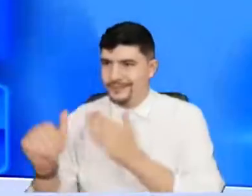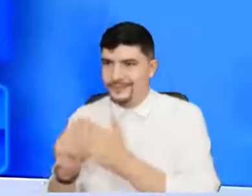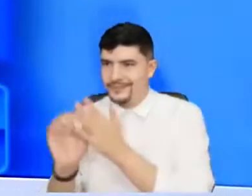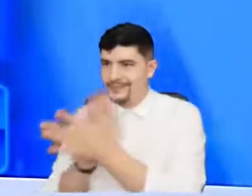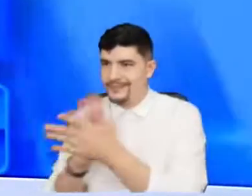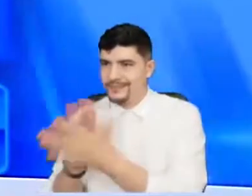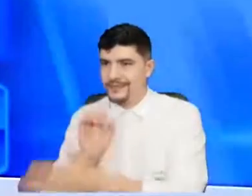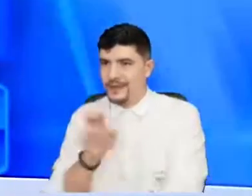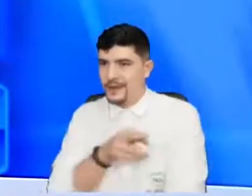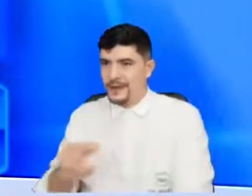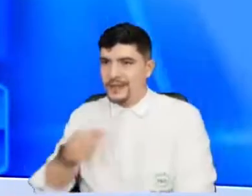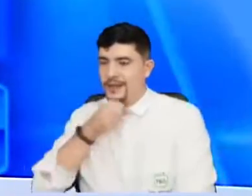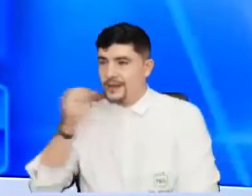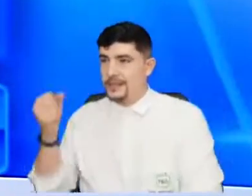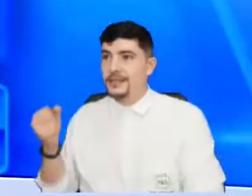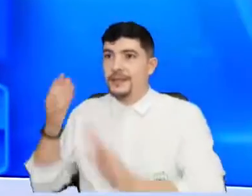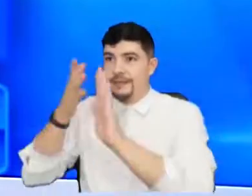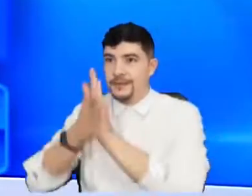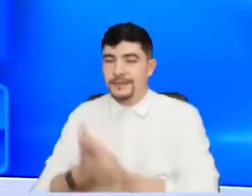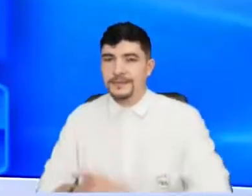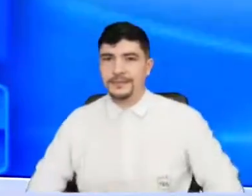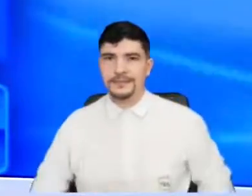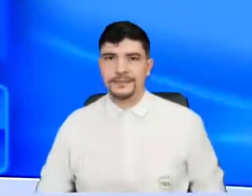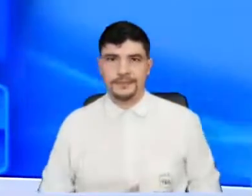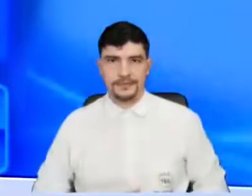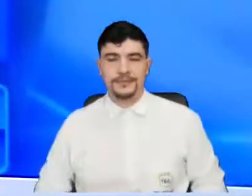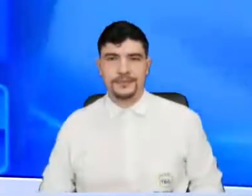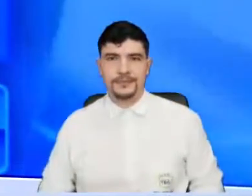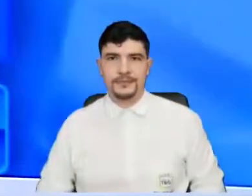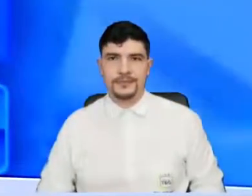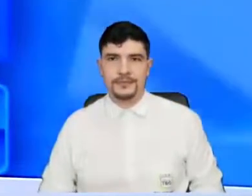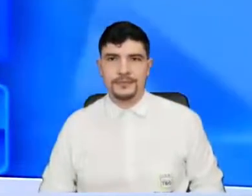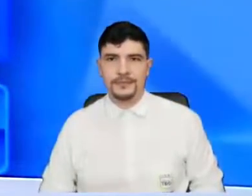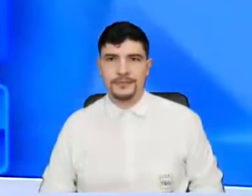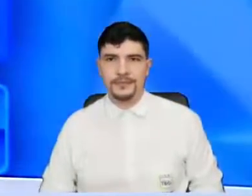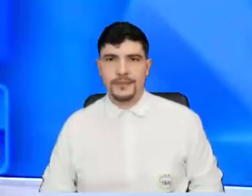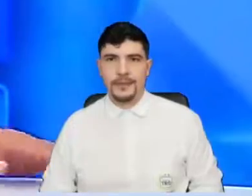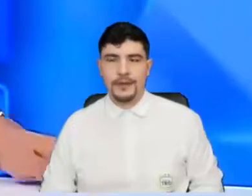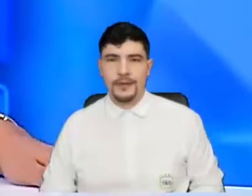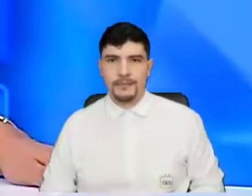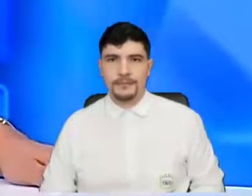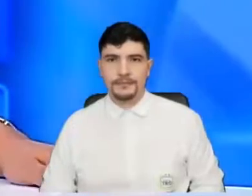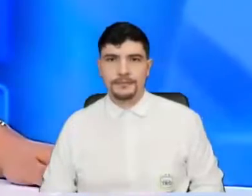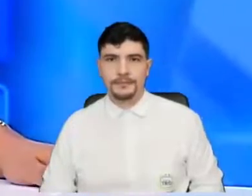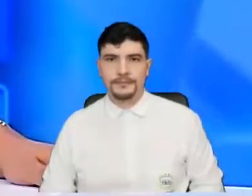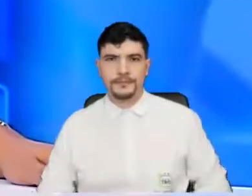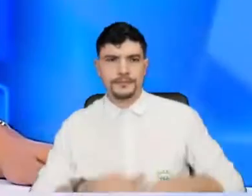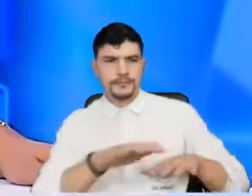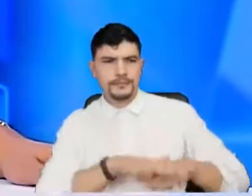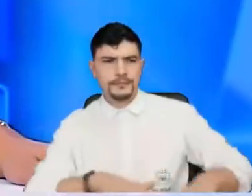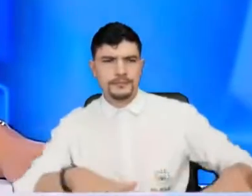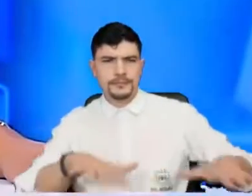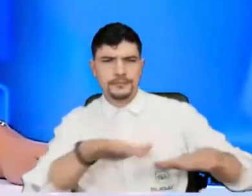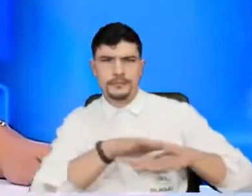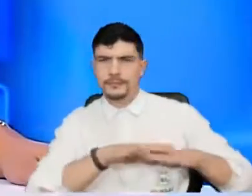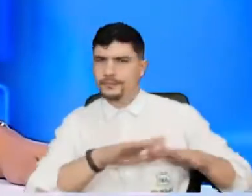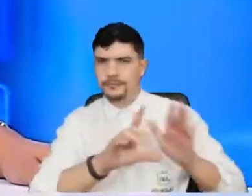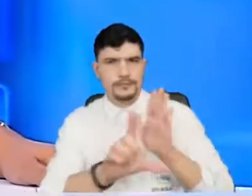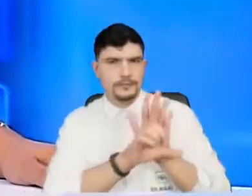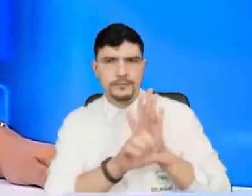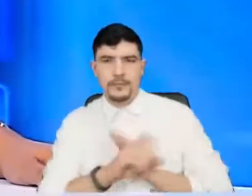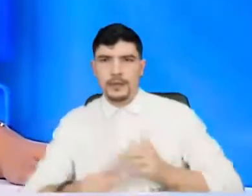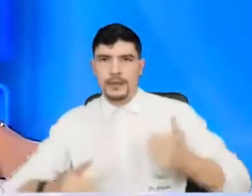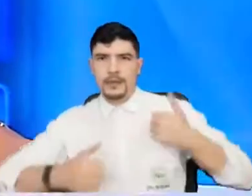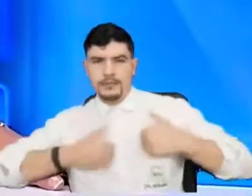En un complejo ilícito, el Ejército Nacional encontró 500 kilogramos de coca que al parecer pertenecían a la banda delincuencial de los Pelusos.